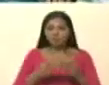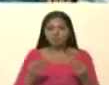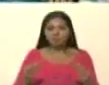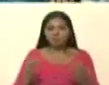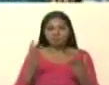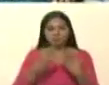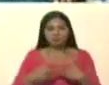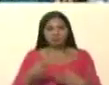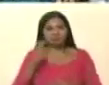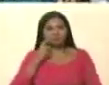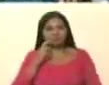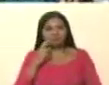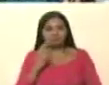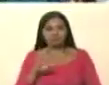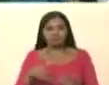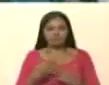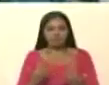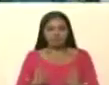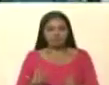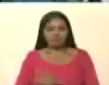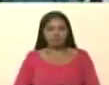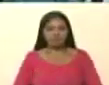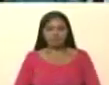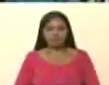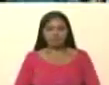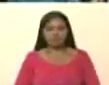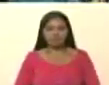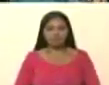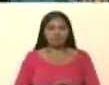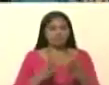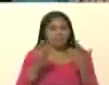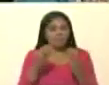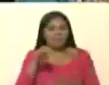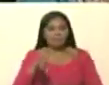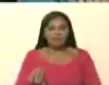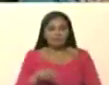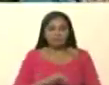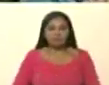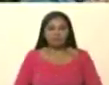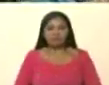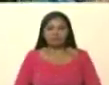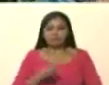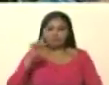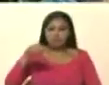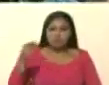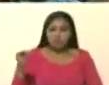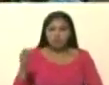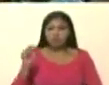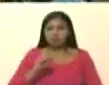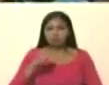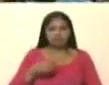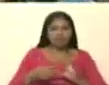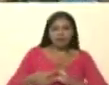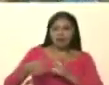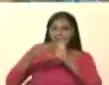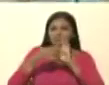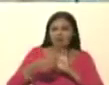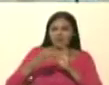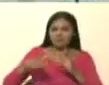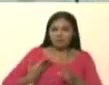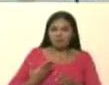empresas chocolateras que están en manos del estado si vas vamos a hacer una alianza